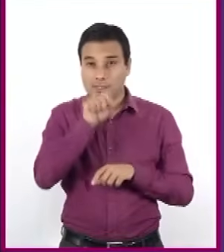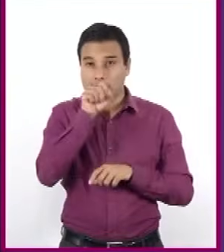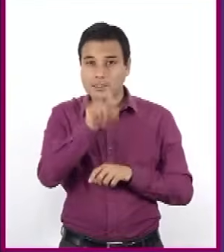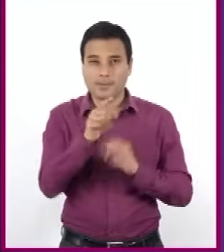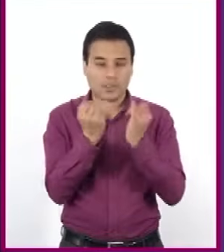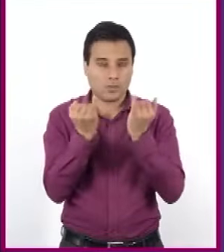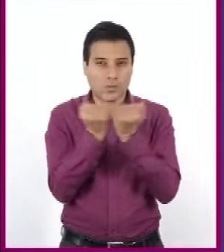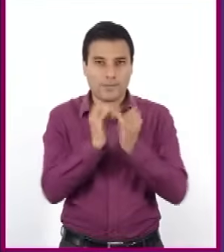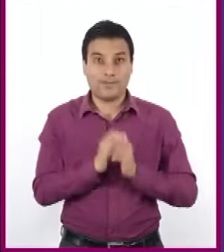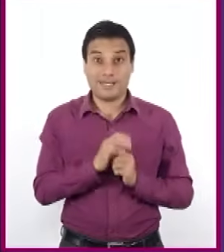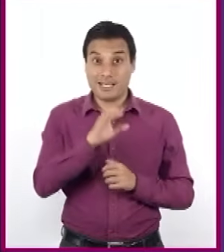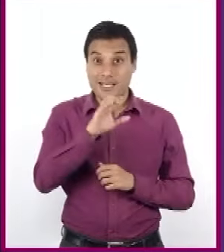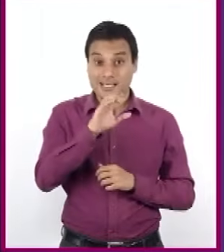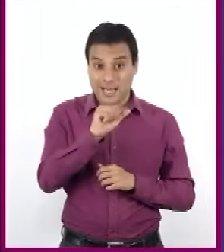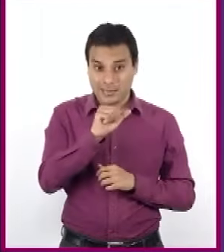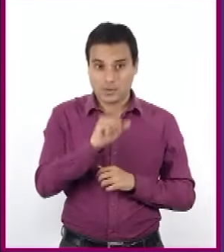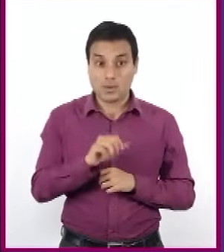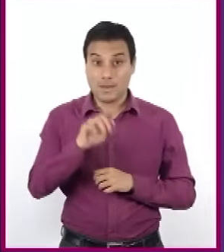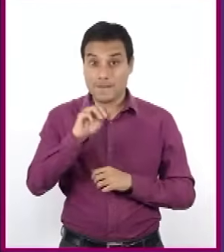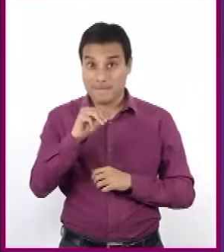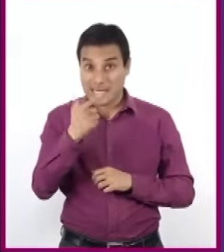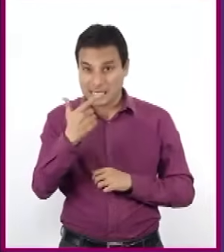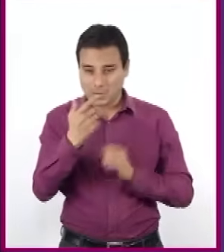con el calcio y el magnesio.